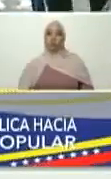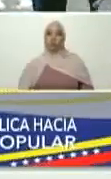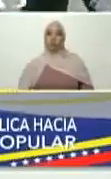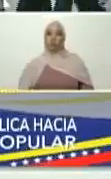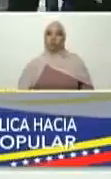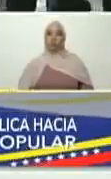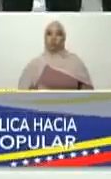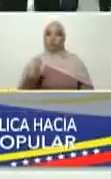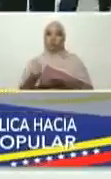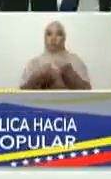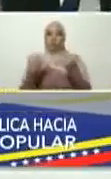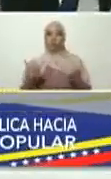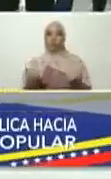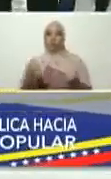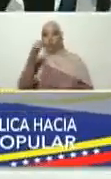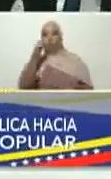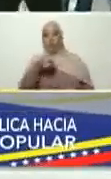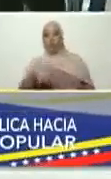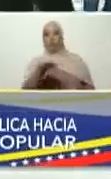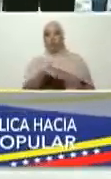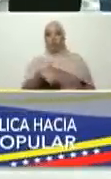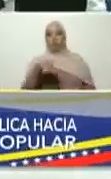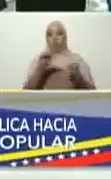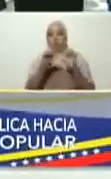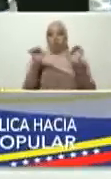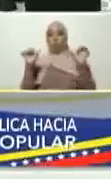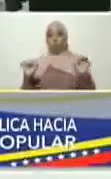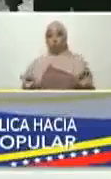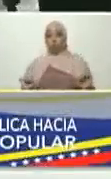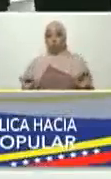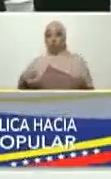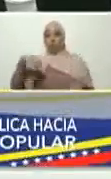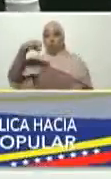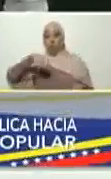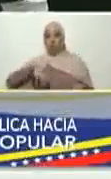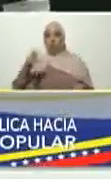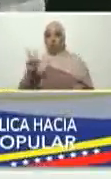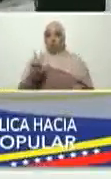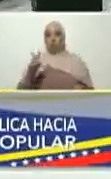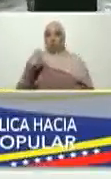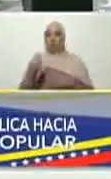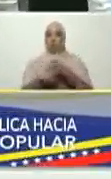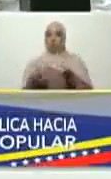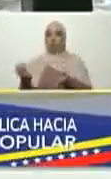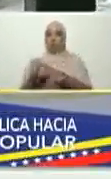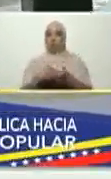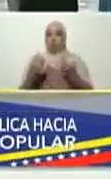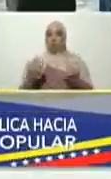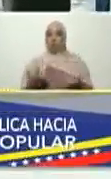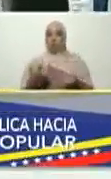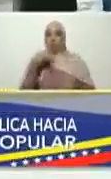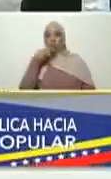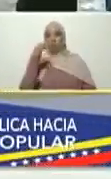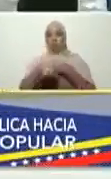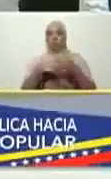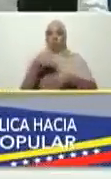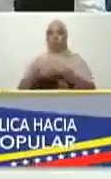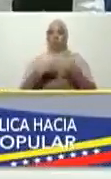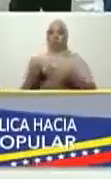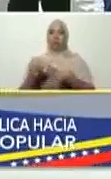bien lo decía, que asiente, o sea, en la estructura del Estado venezolano, que de una vez por todas indique y diga que